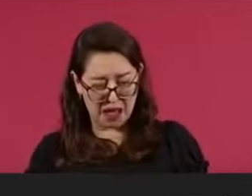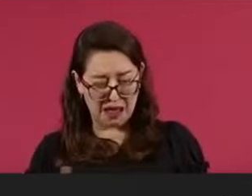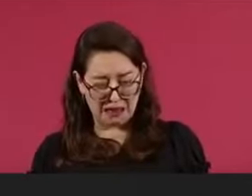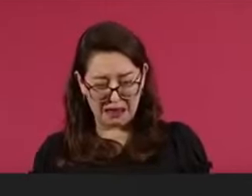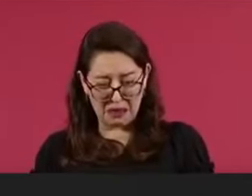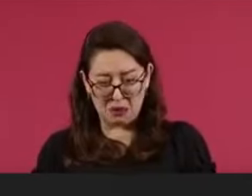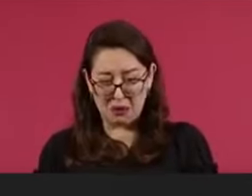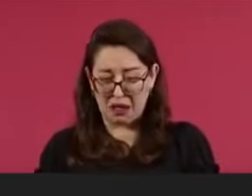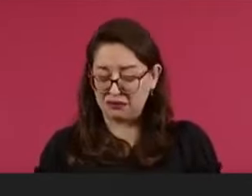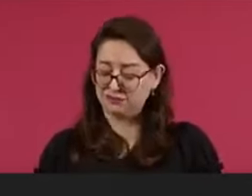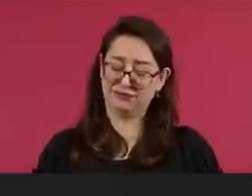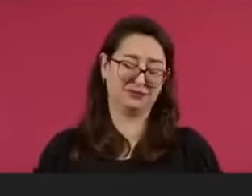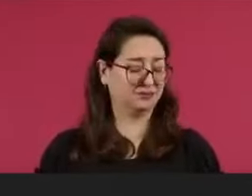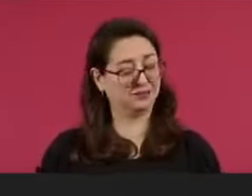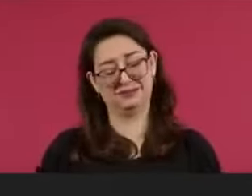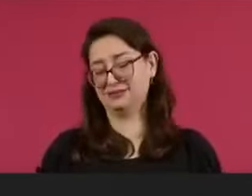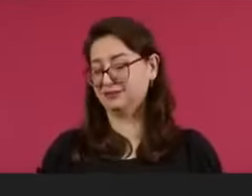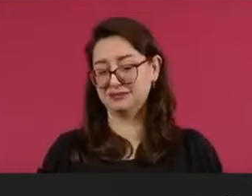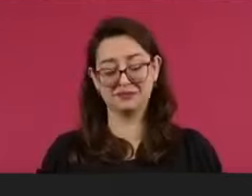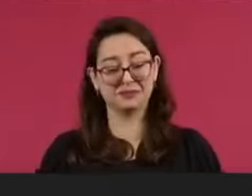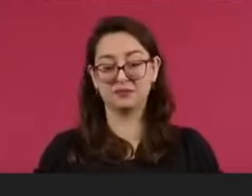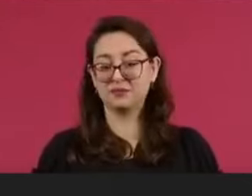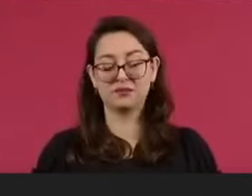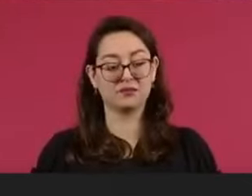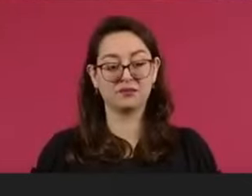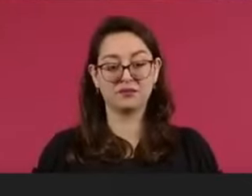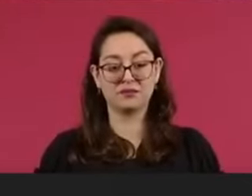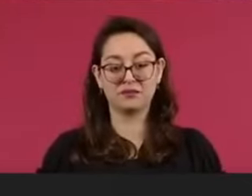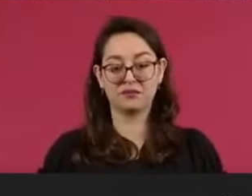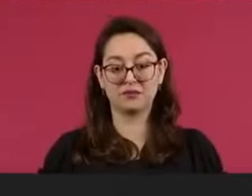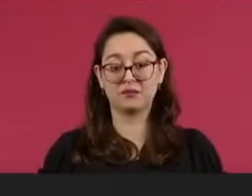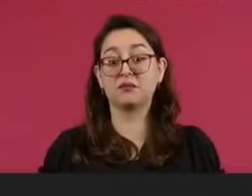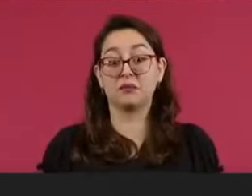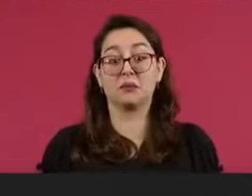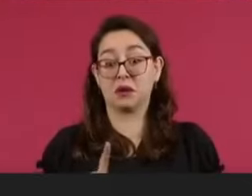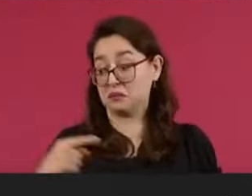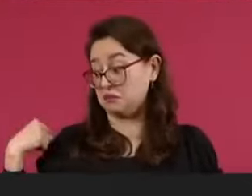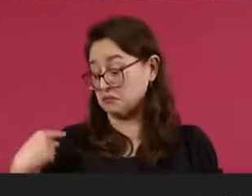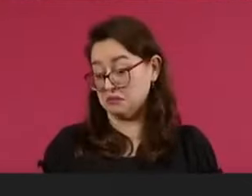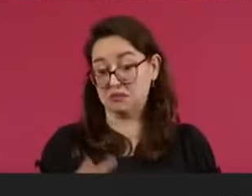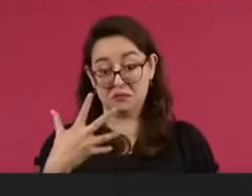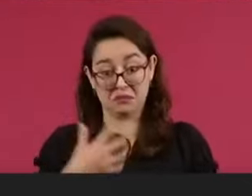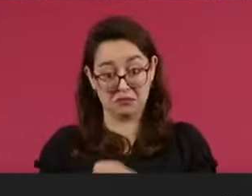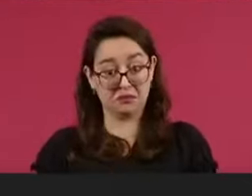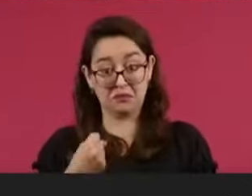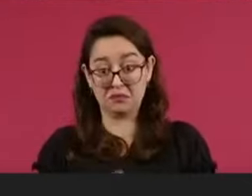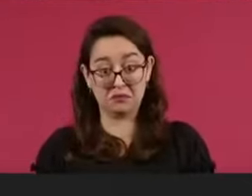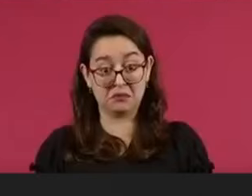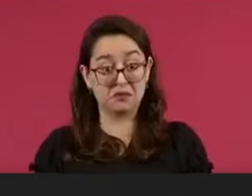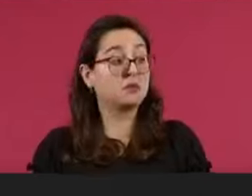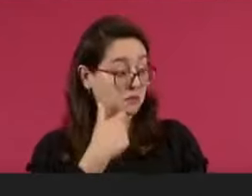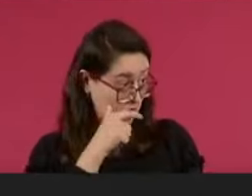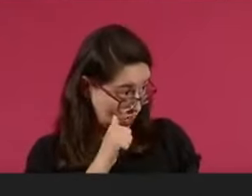Lorenzo, pues, Córdoba. Pues tiene lo que va de la administración que no se. Lo dejamos para mañana, si quieren. Sí,